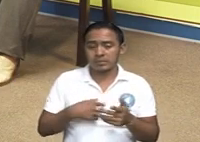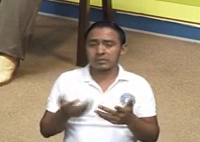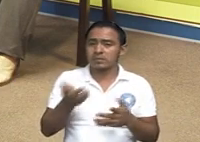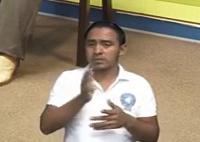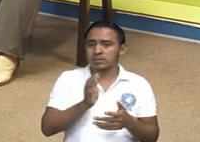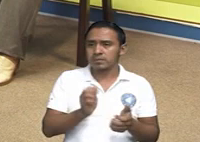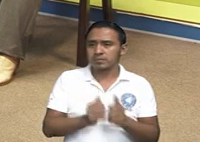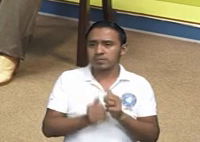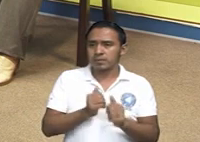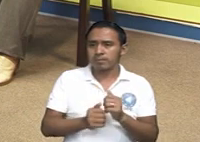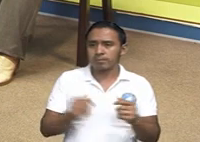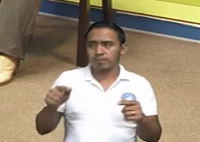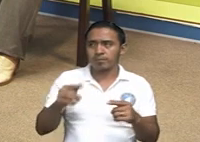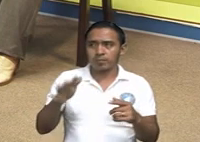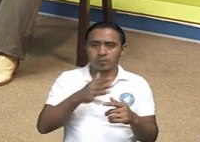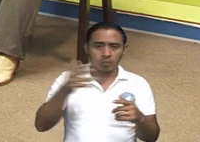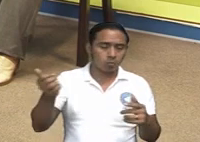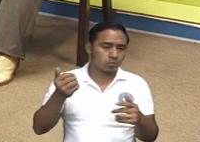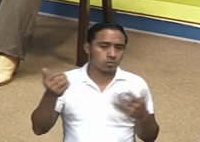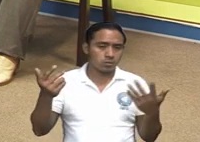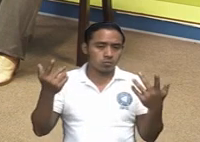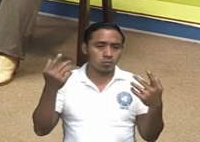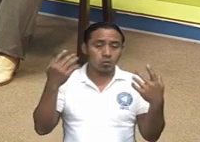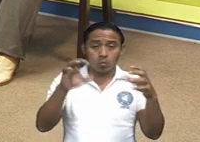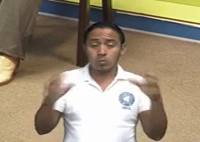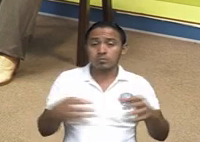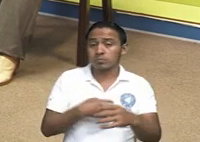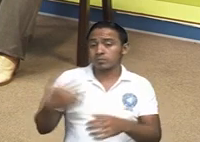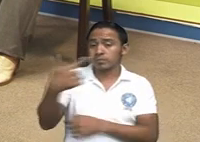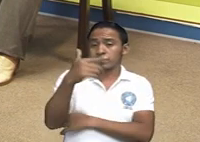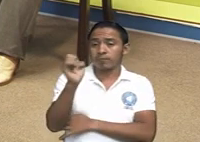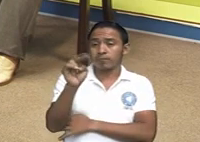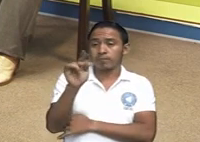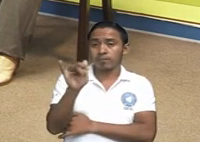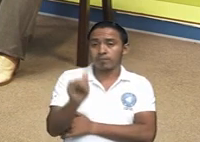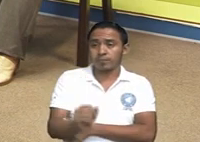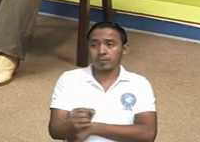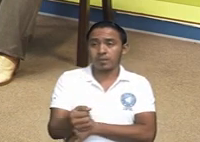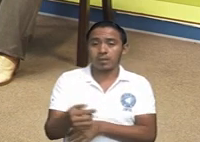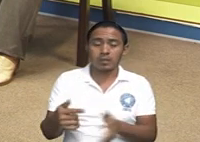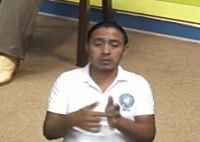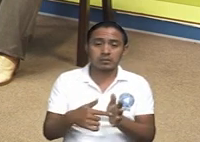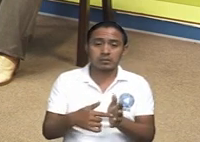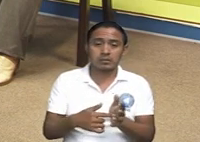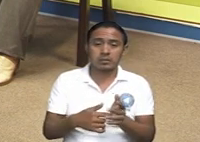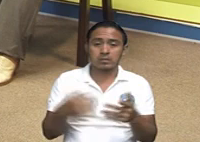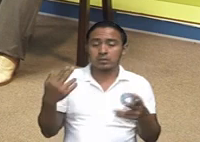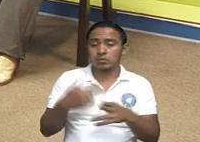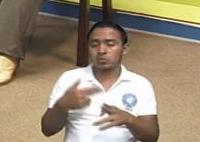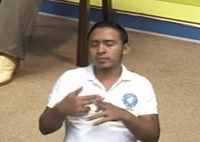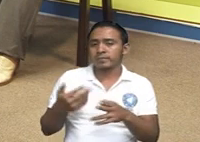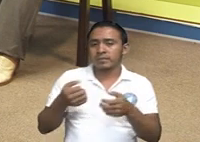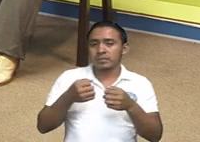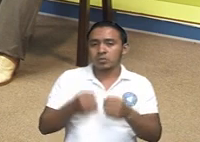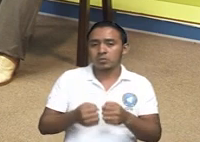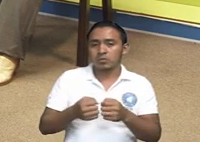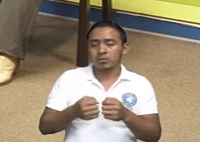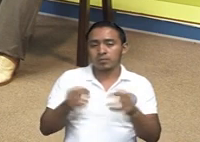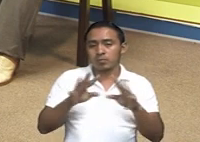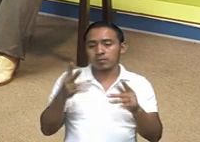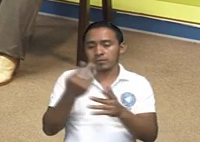sexual, que ya tiene que ver con otras cosas genéticas, ¿verdad? Que puede salir el hermafroditismo. Pero eso ya es